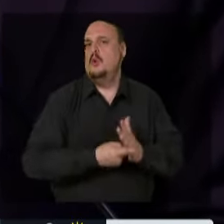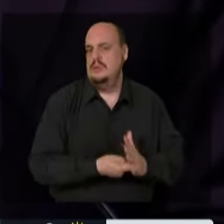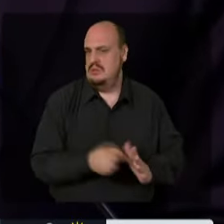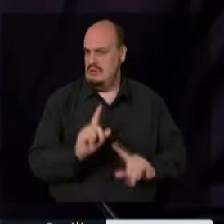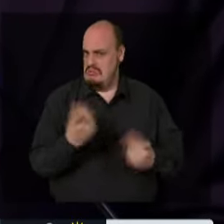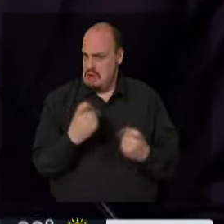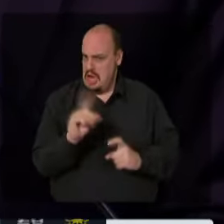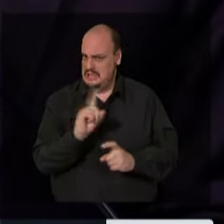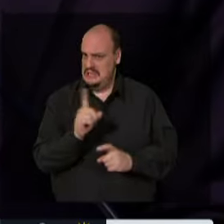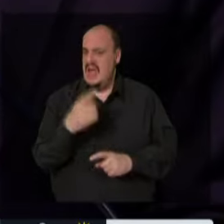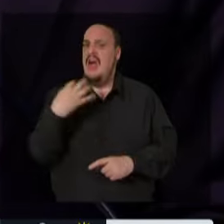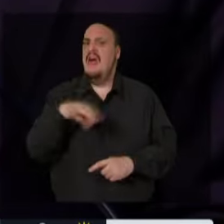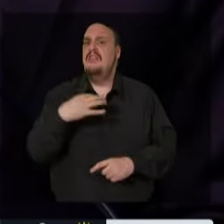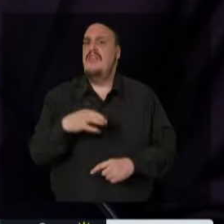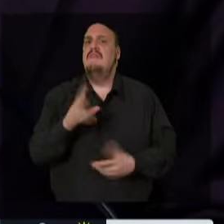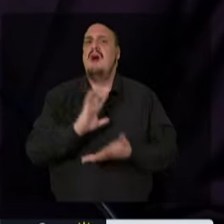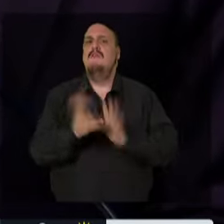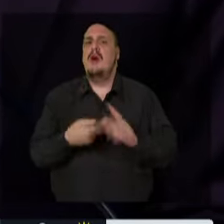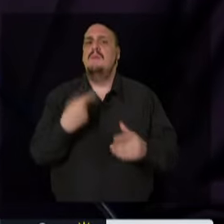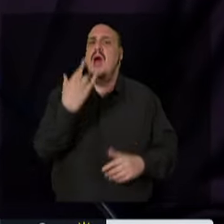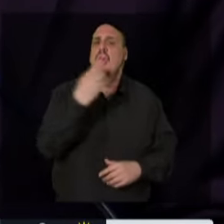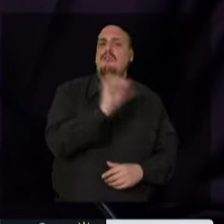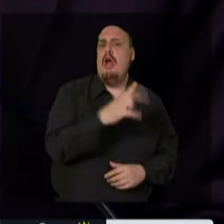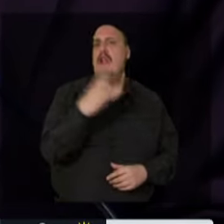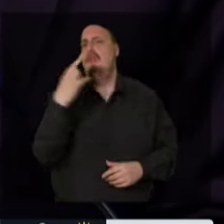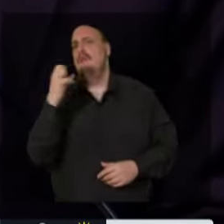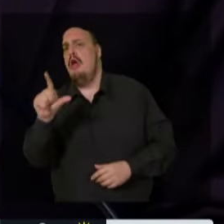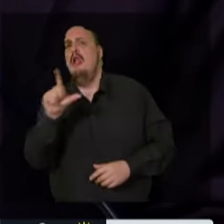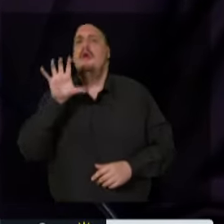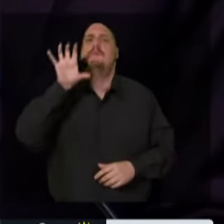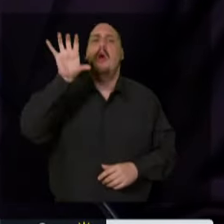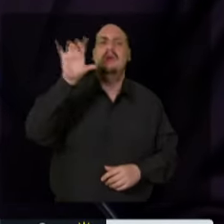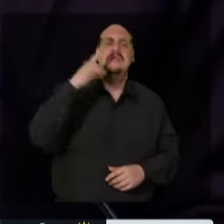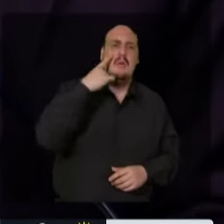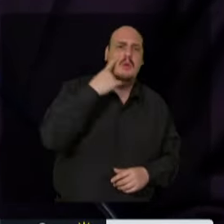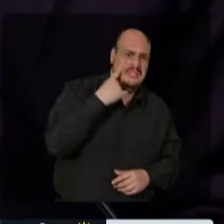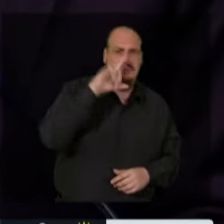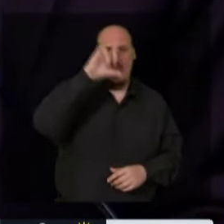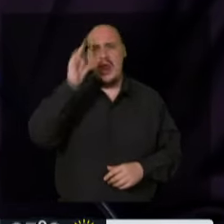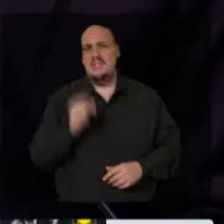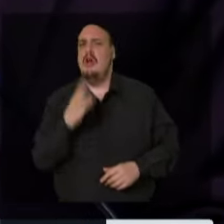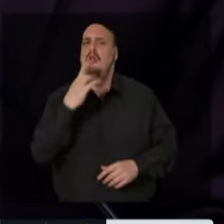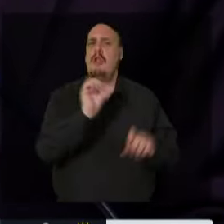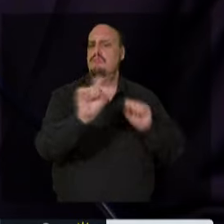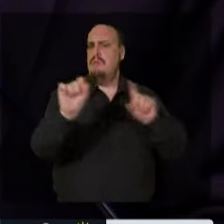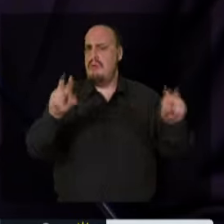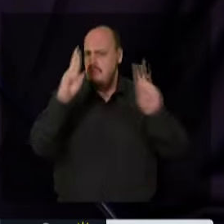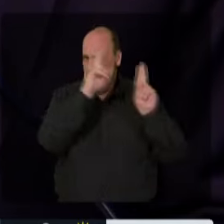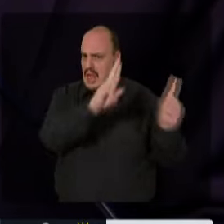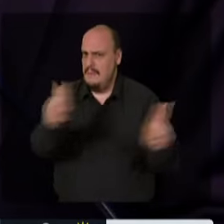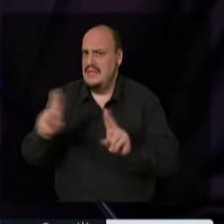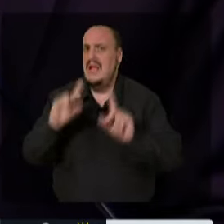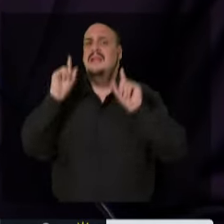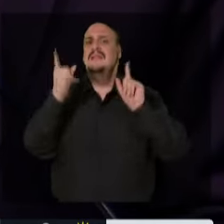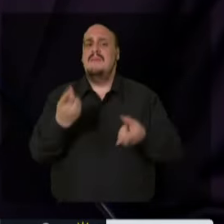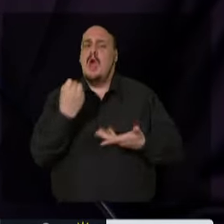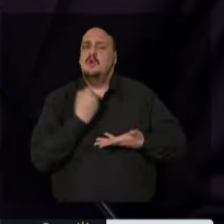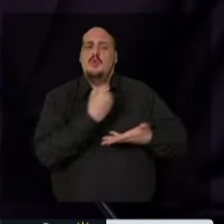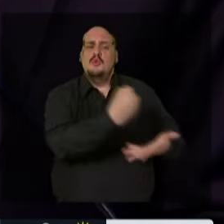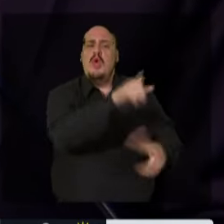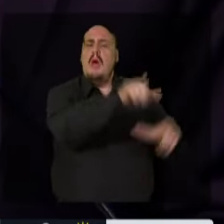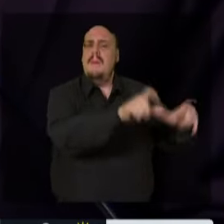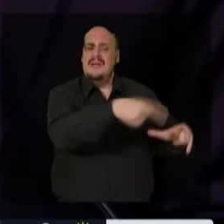con cuidar la no superposición de función entre nación, provincia y municipio. darle los subsidios a quien le corresponden y